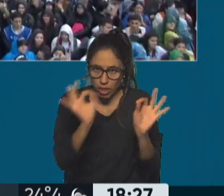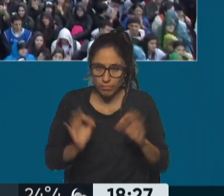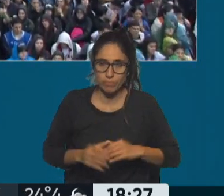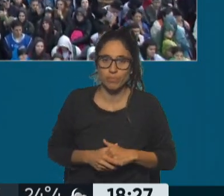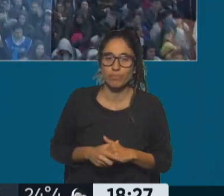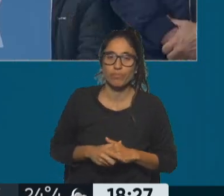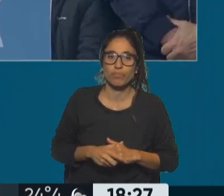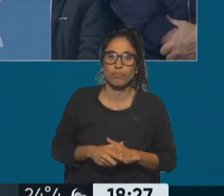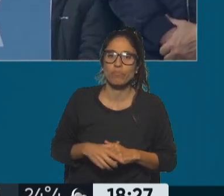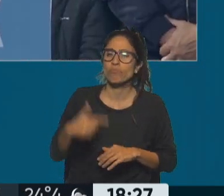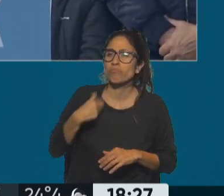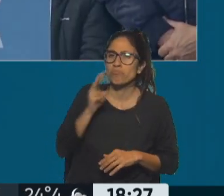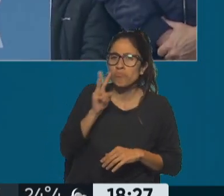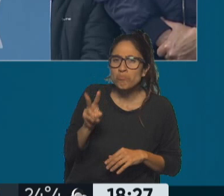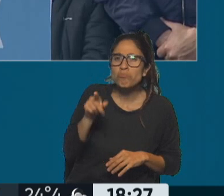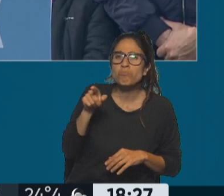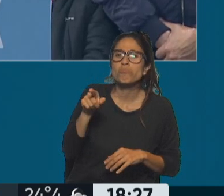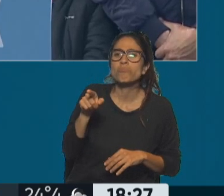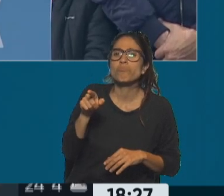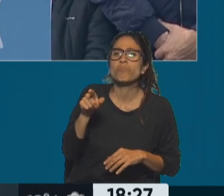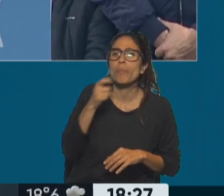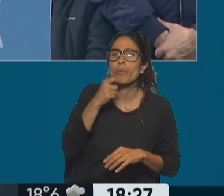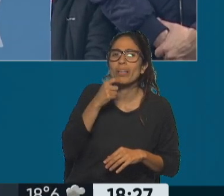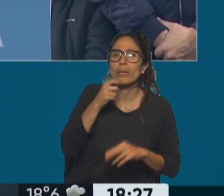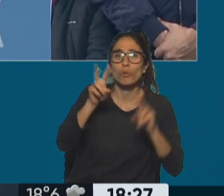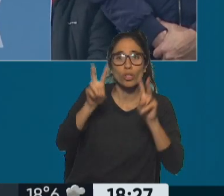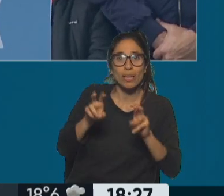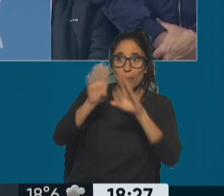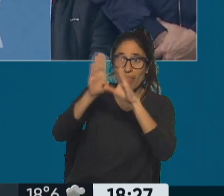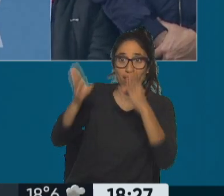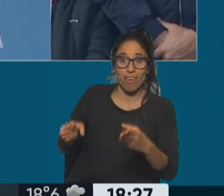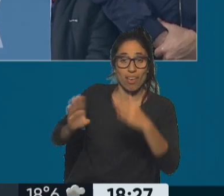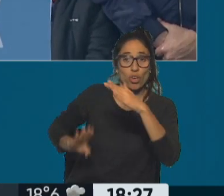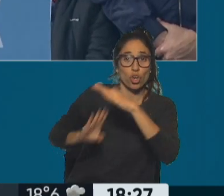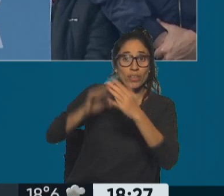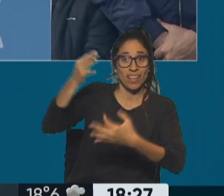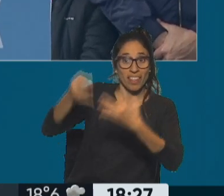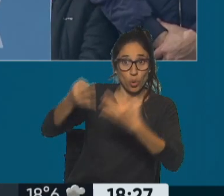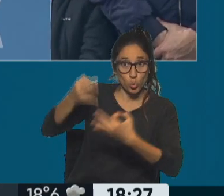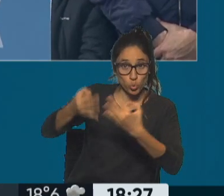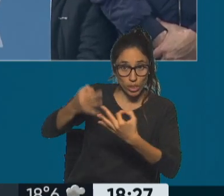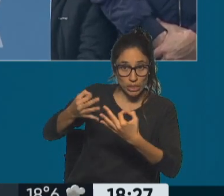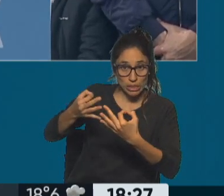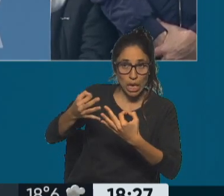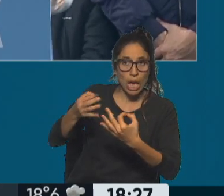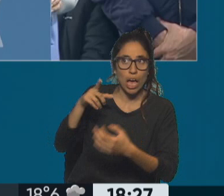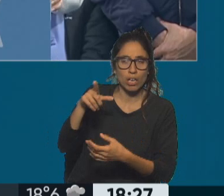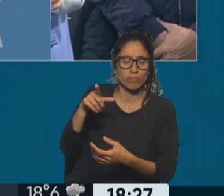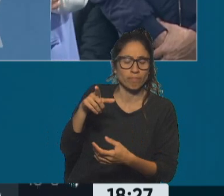lo que dijo de la Corte, bueno, hay que remitirse a las pruebas, y ver